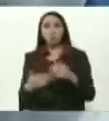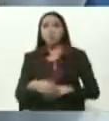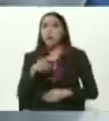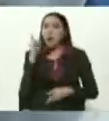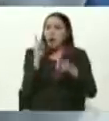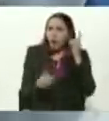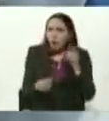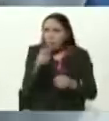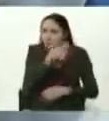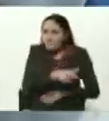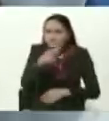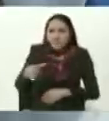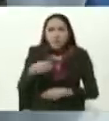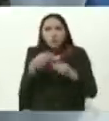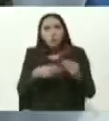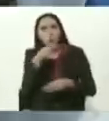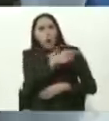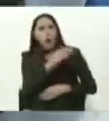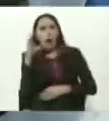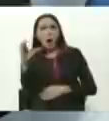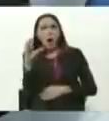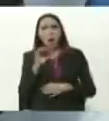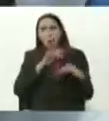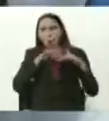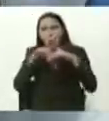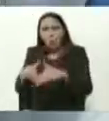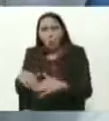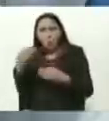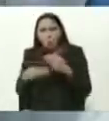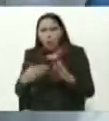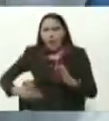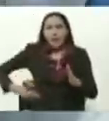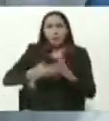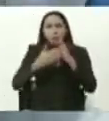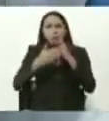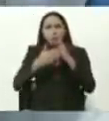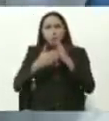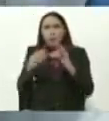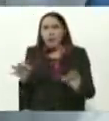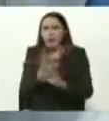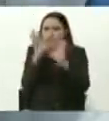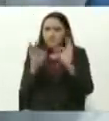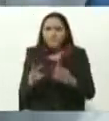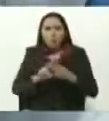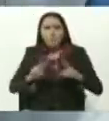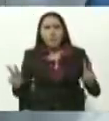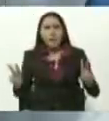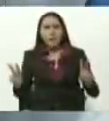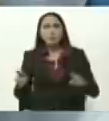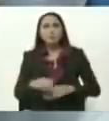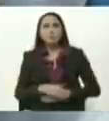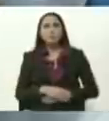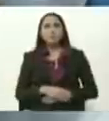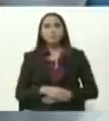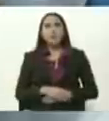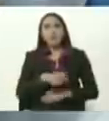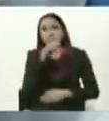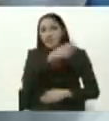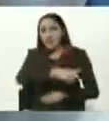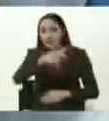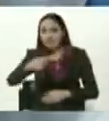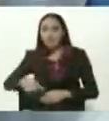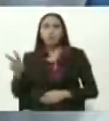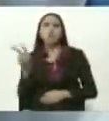algunos sujetos que desde Colombia vienen a interferir en la paz ciudadana